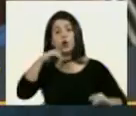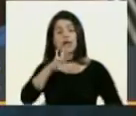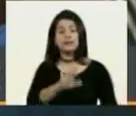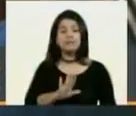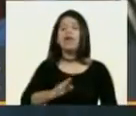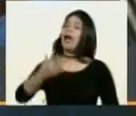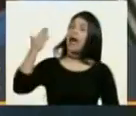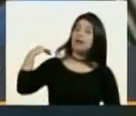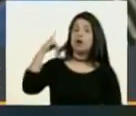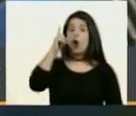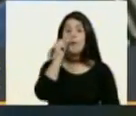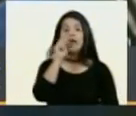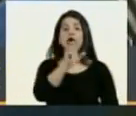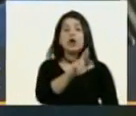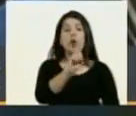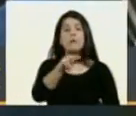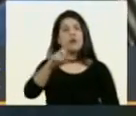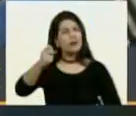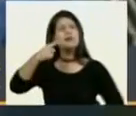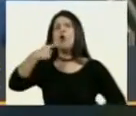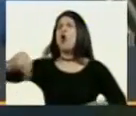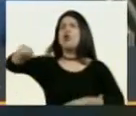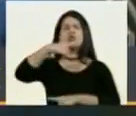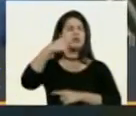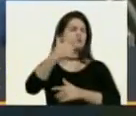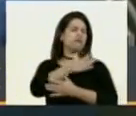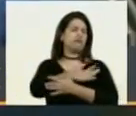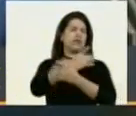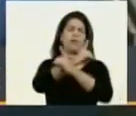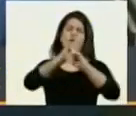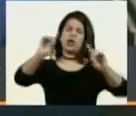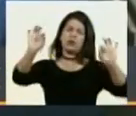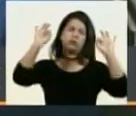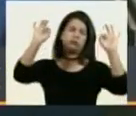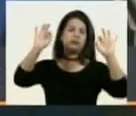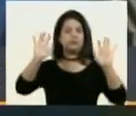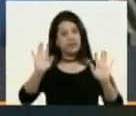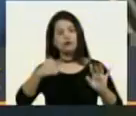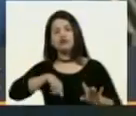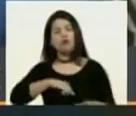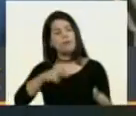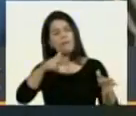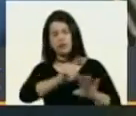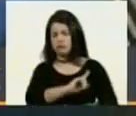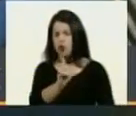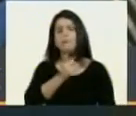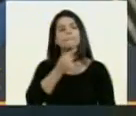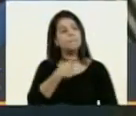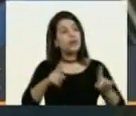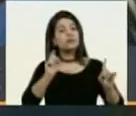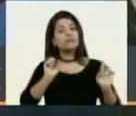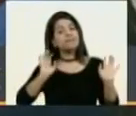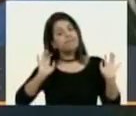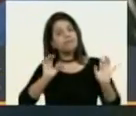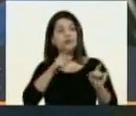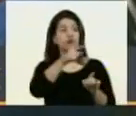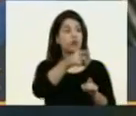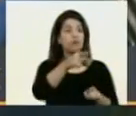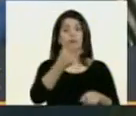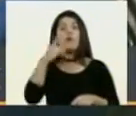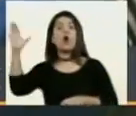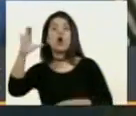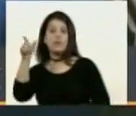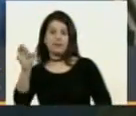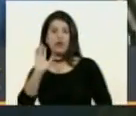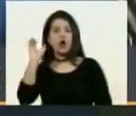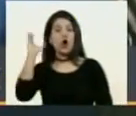de la democracia. Nosotros no la vamos a aplicar porque nosotros no queremos ser como Rómulo Betancourt. Pero en cualquier país del mundo, eso ocurre en Colombia, les disparan,